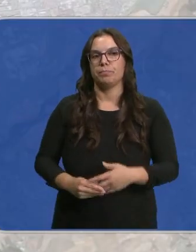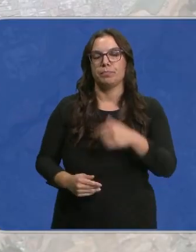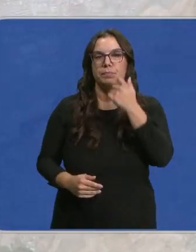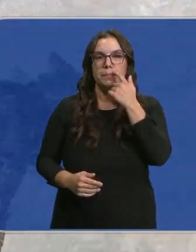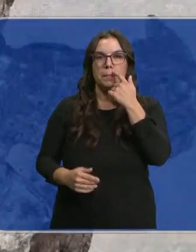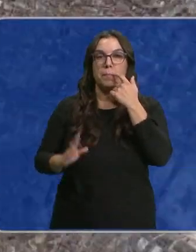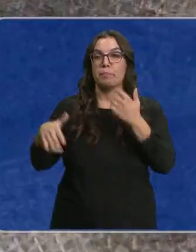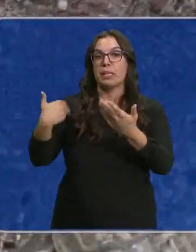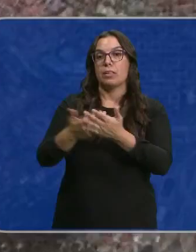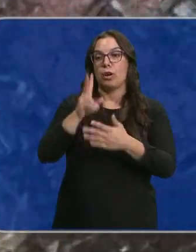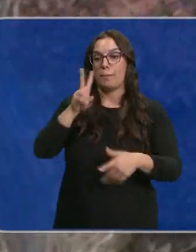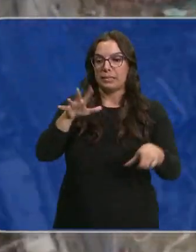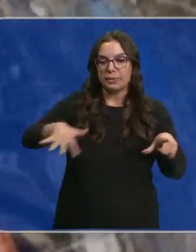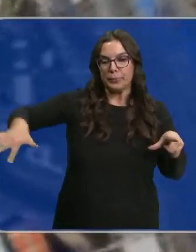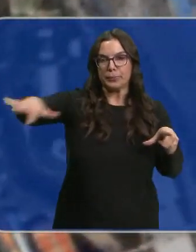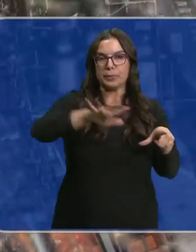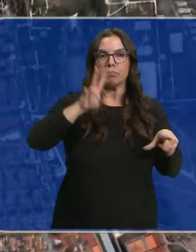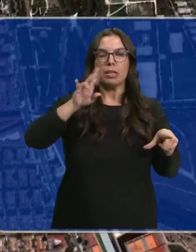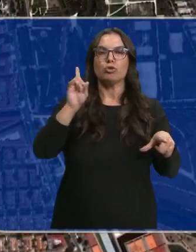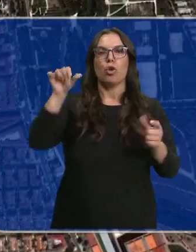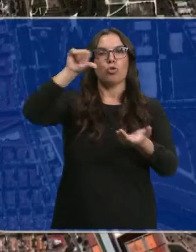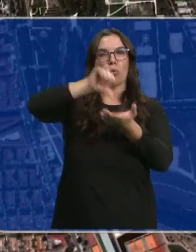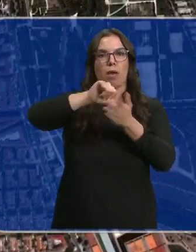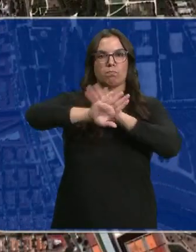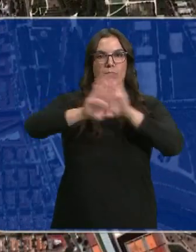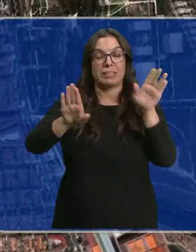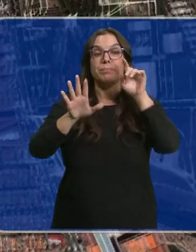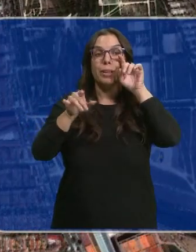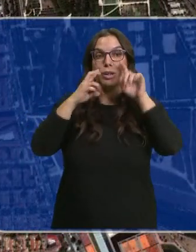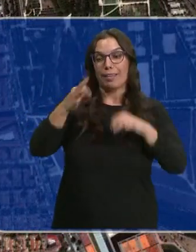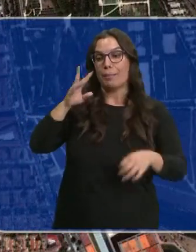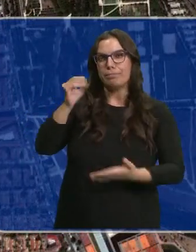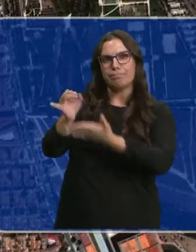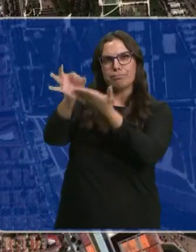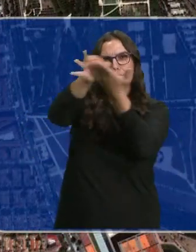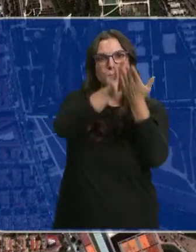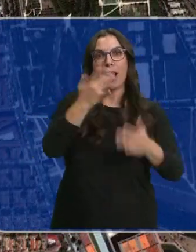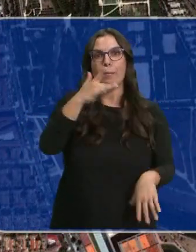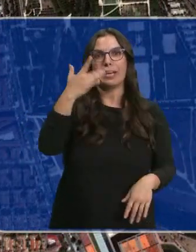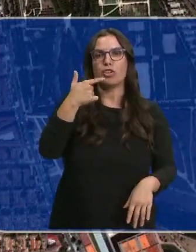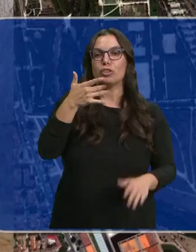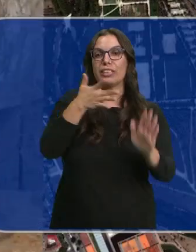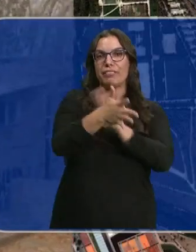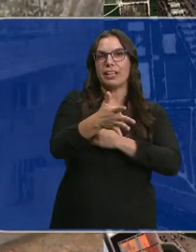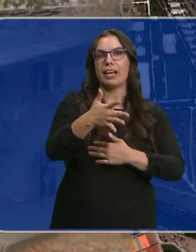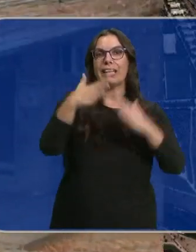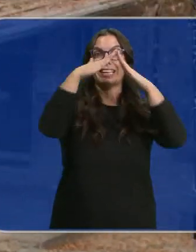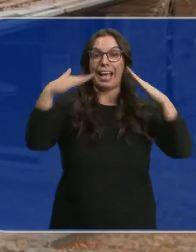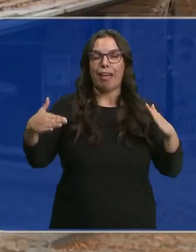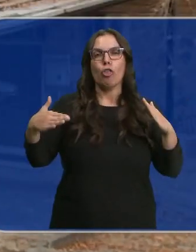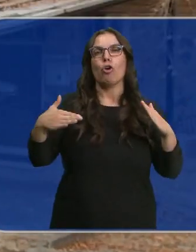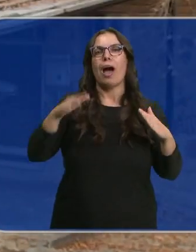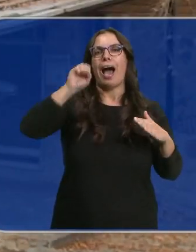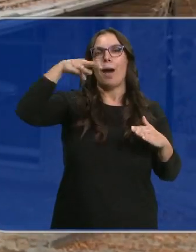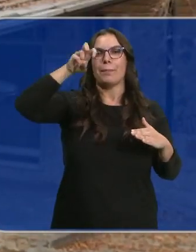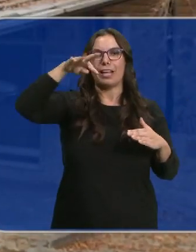Hasta ahora, en una imagen como esta, solo veíamos las ciudades del espacio, pero estas marcas amarillas indican amianto en los tejados. Una inteligencia